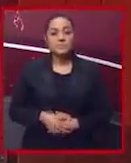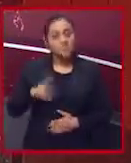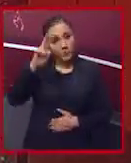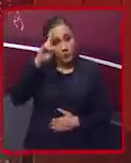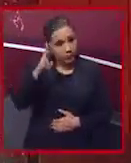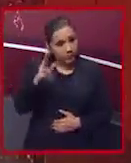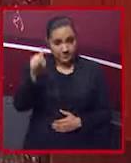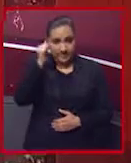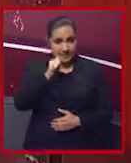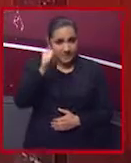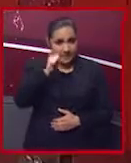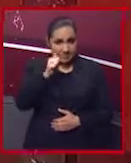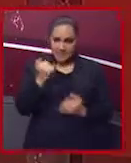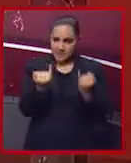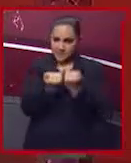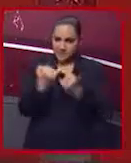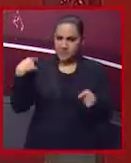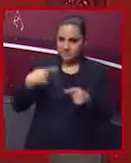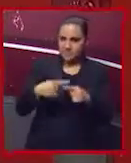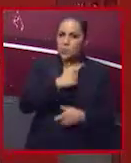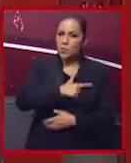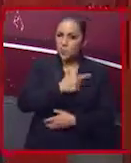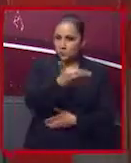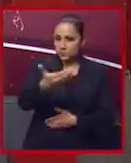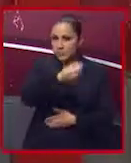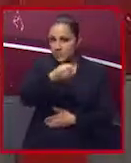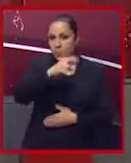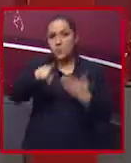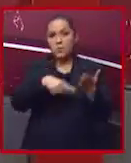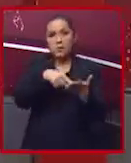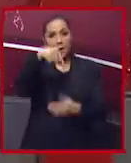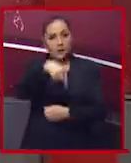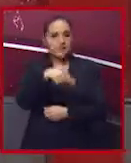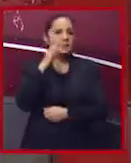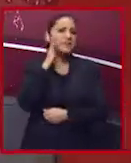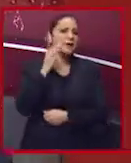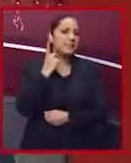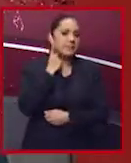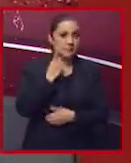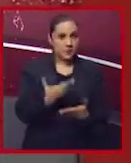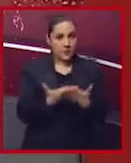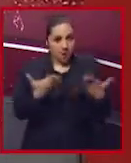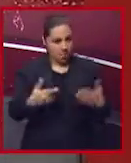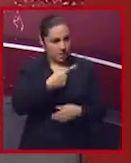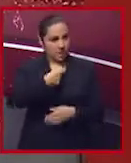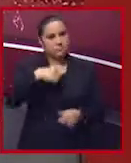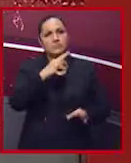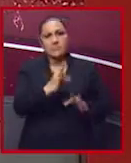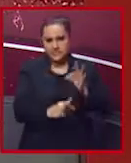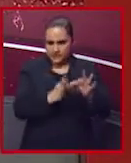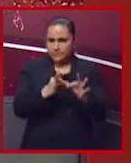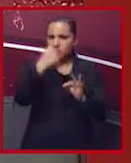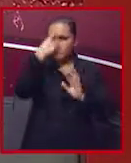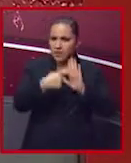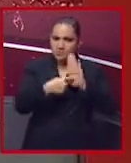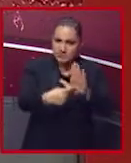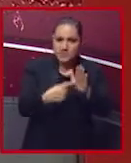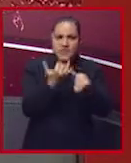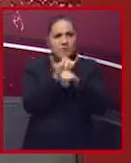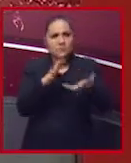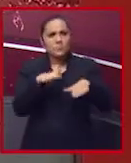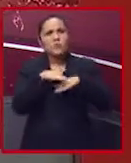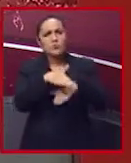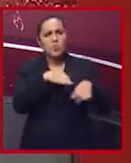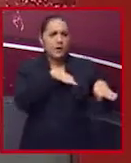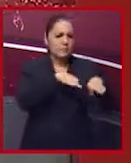¿Qué tal? Como siempre, un gusto saludarles del Palacio Legislativo de San Lázaro. Ya estamos listos para informarle de la actividad que se está desarrollando en ambas